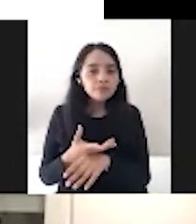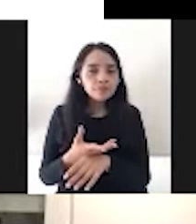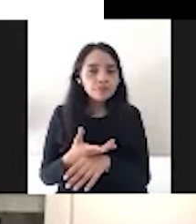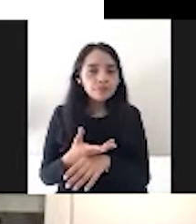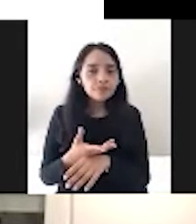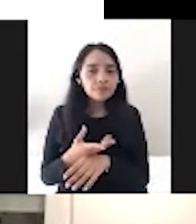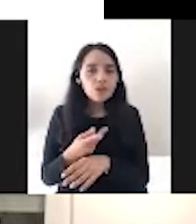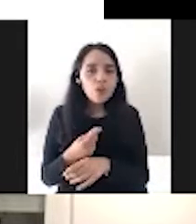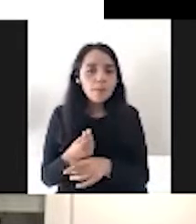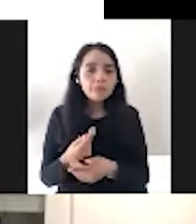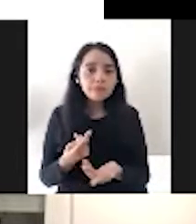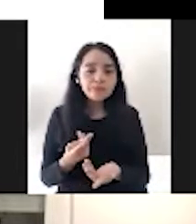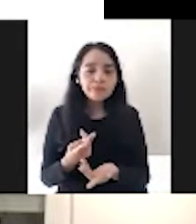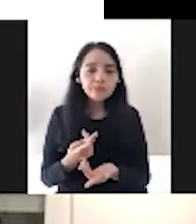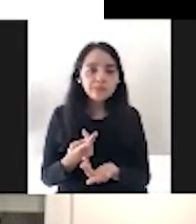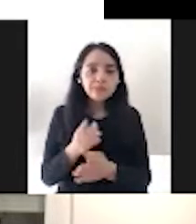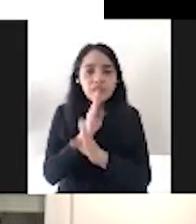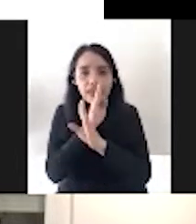híbrido las